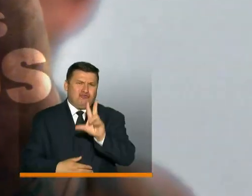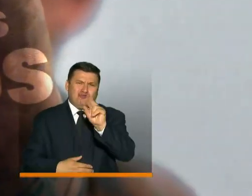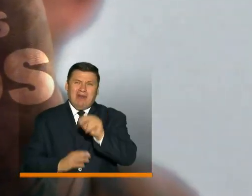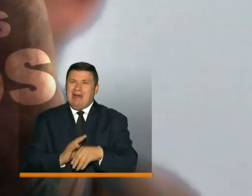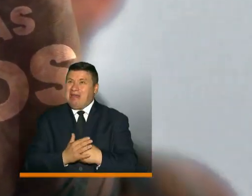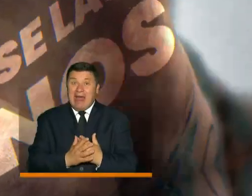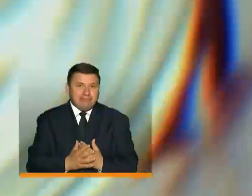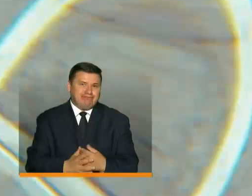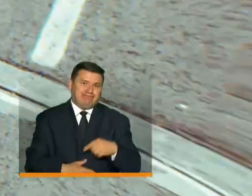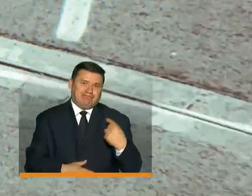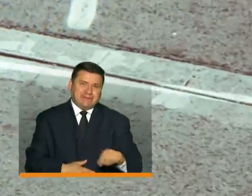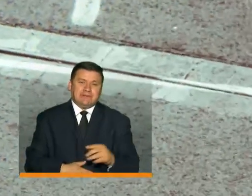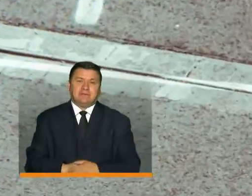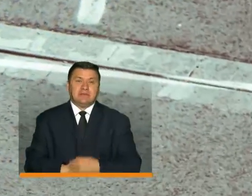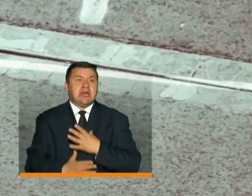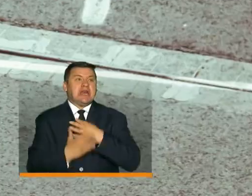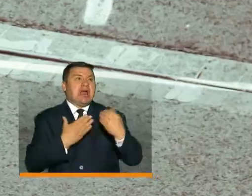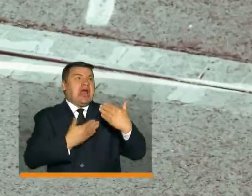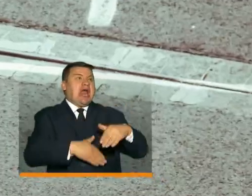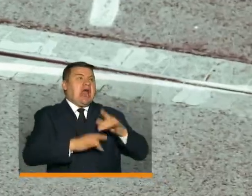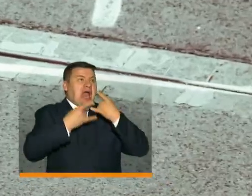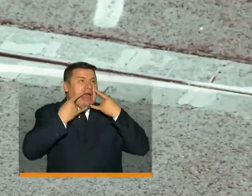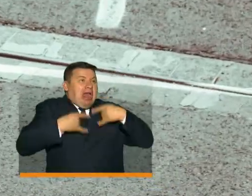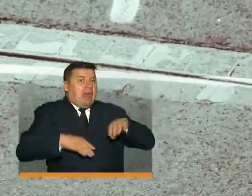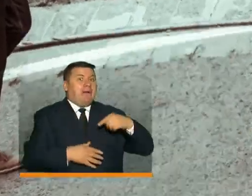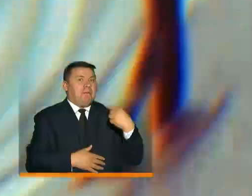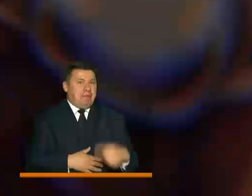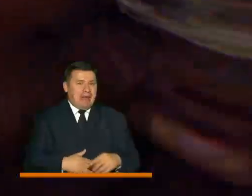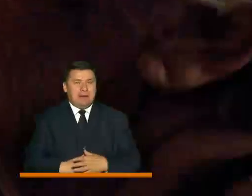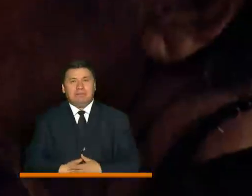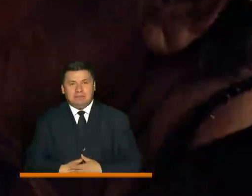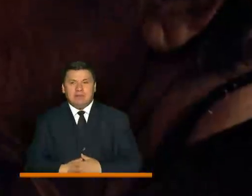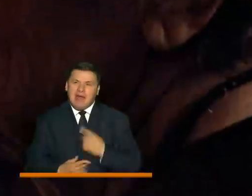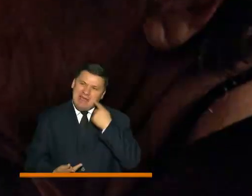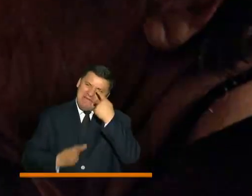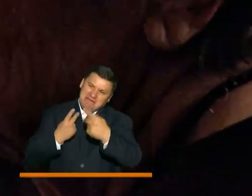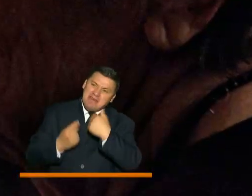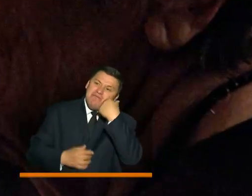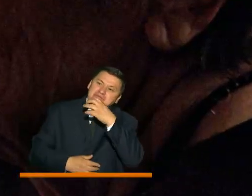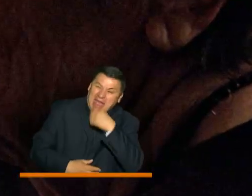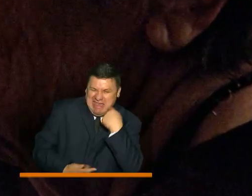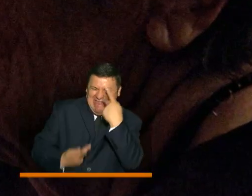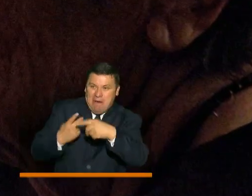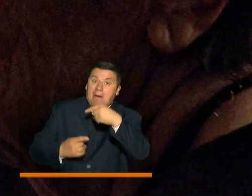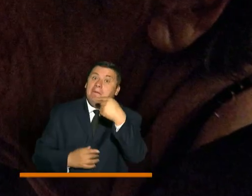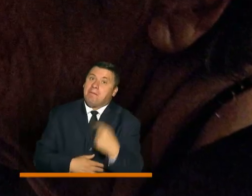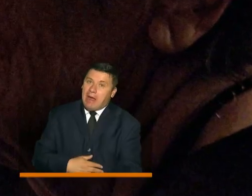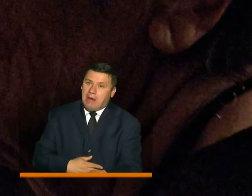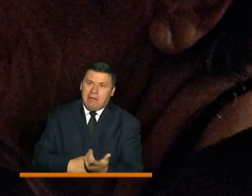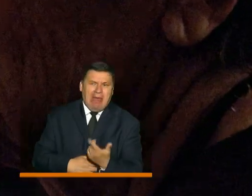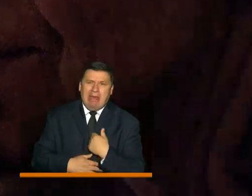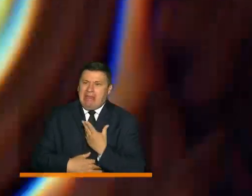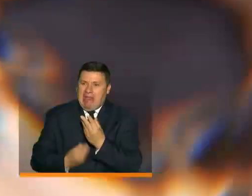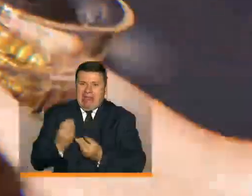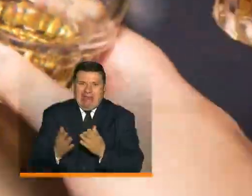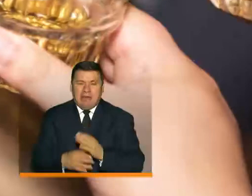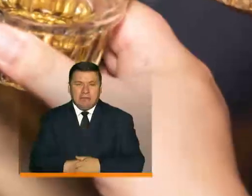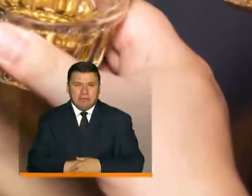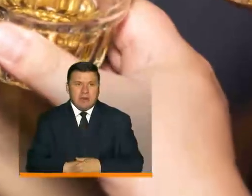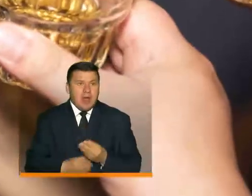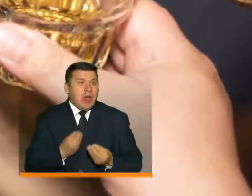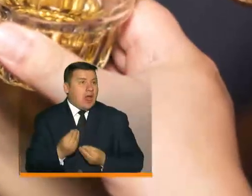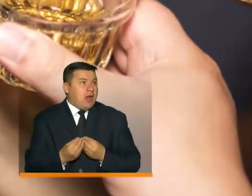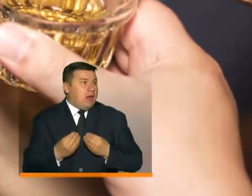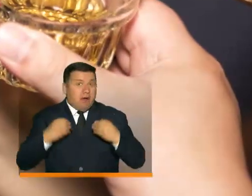las manos, salir a la calle sin tapabocas, visitar adultos mayores sin tener que hacerlo,